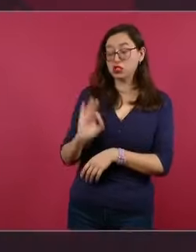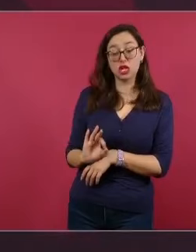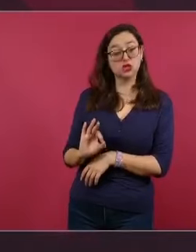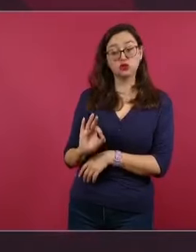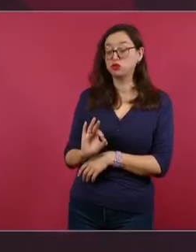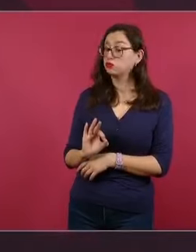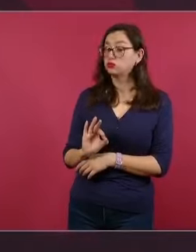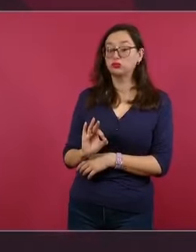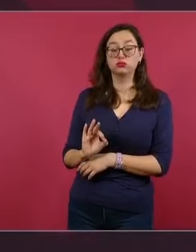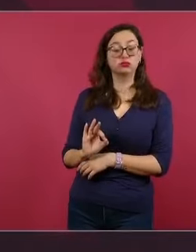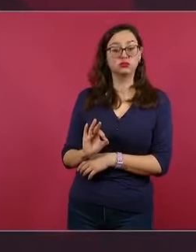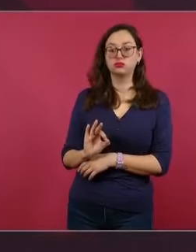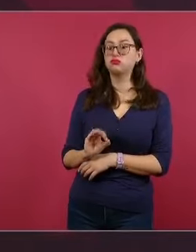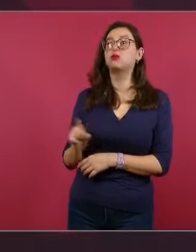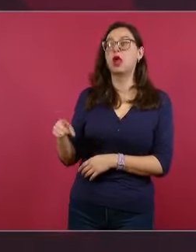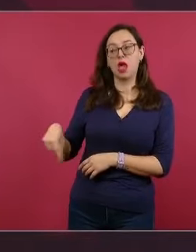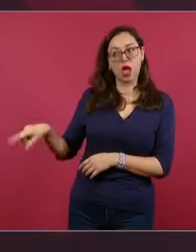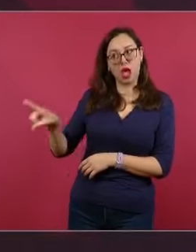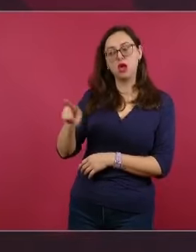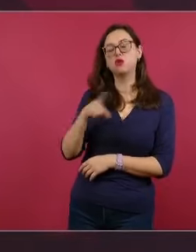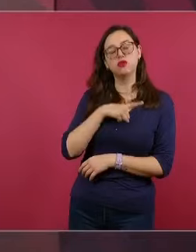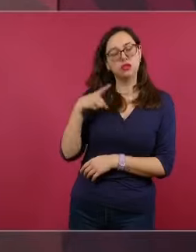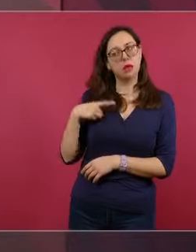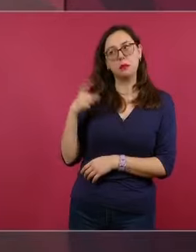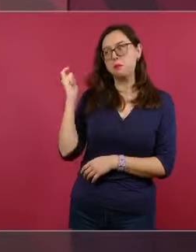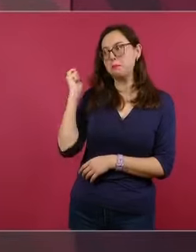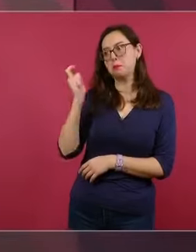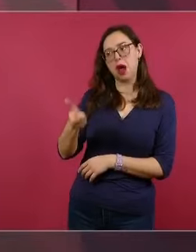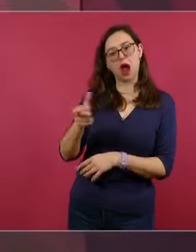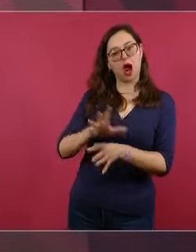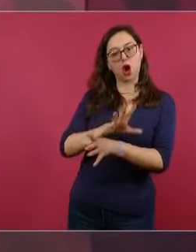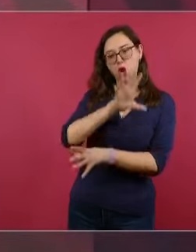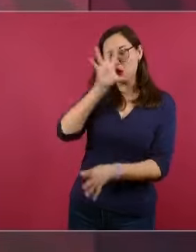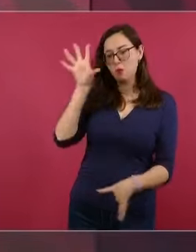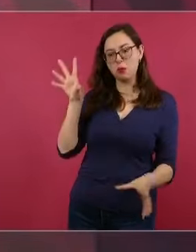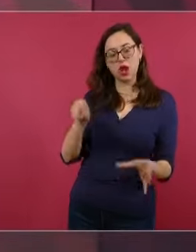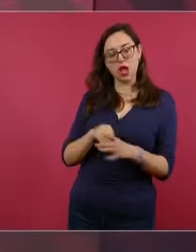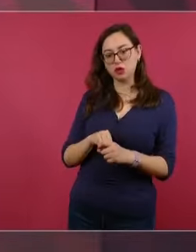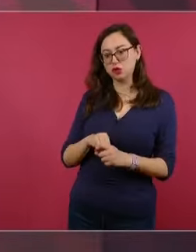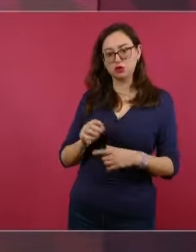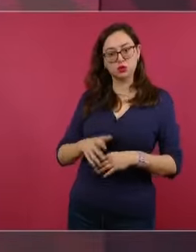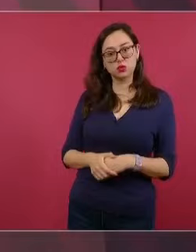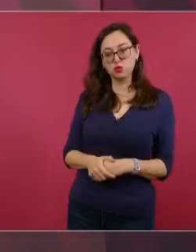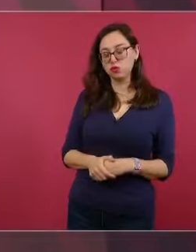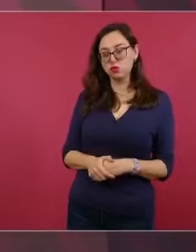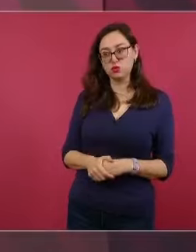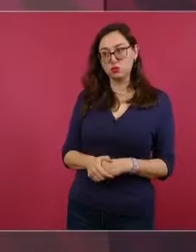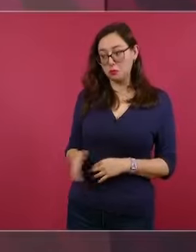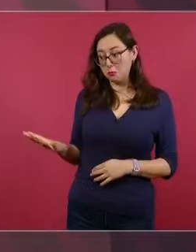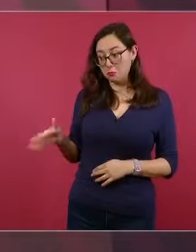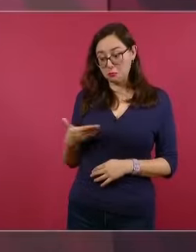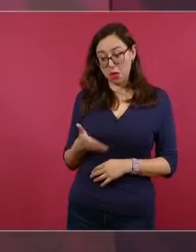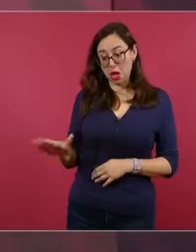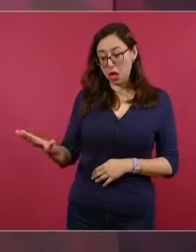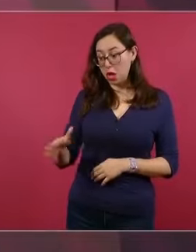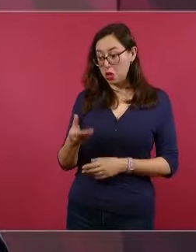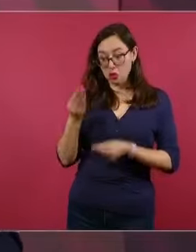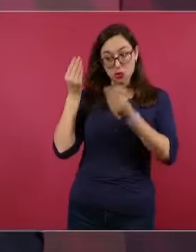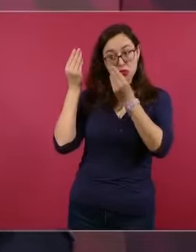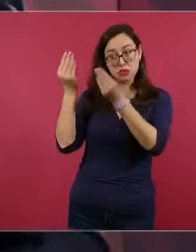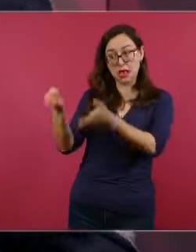eh enséñalos a pescar no les des pescado Ah